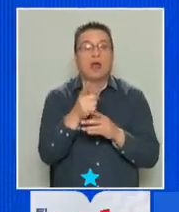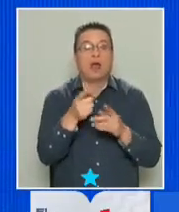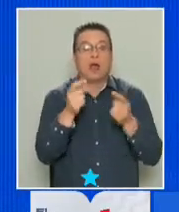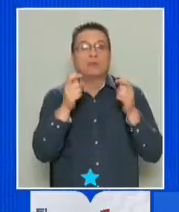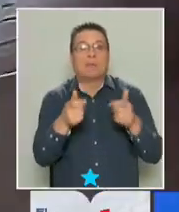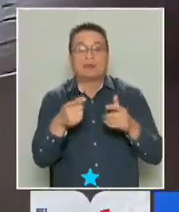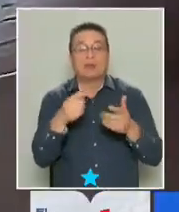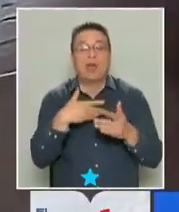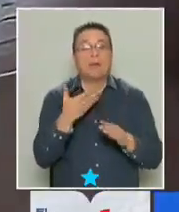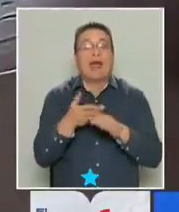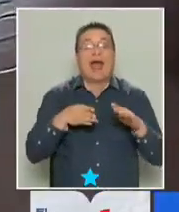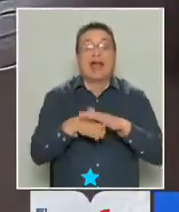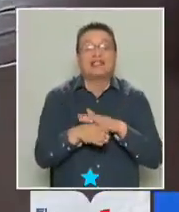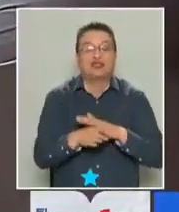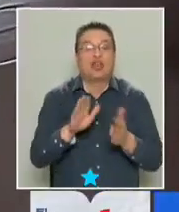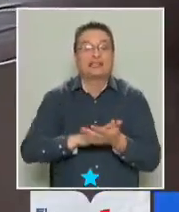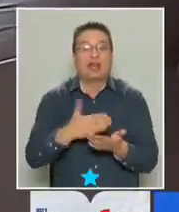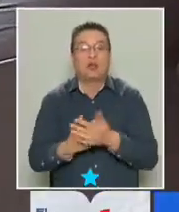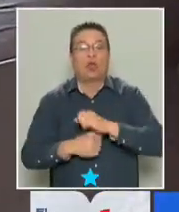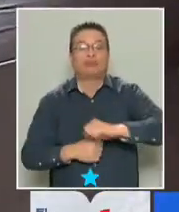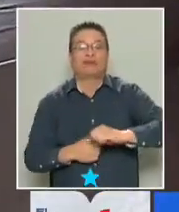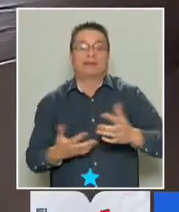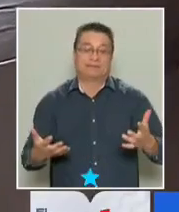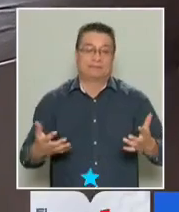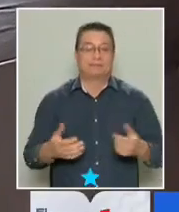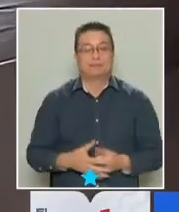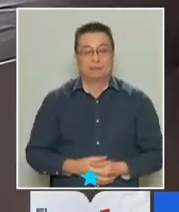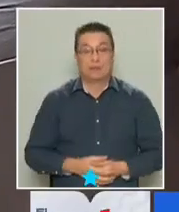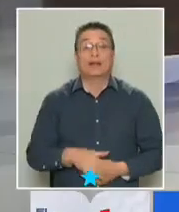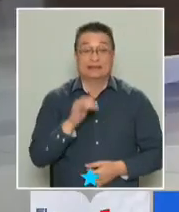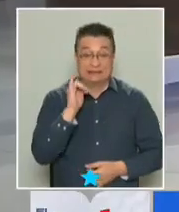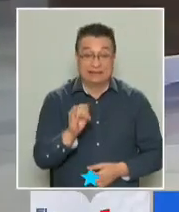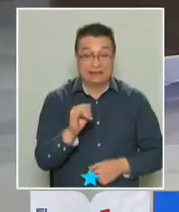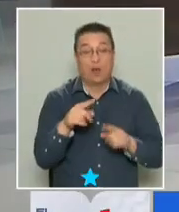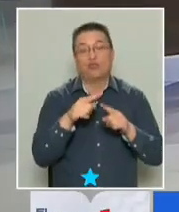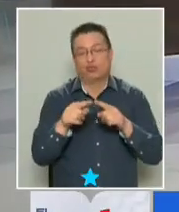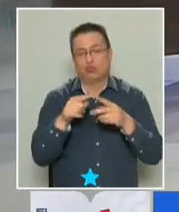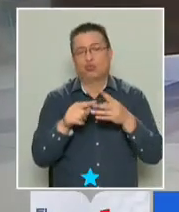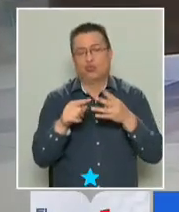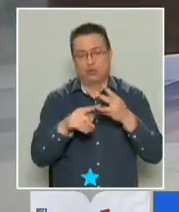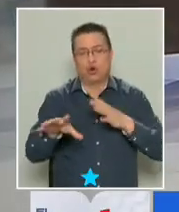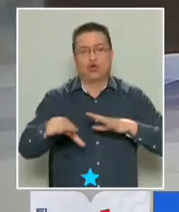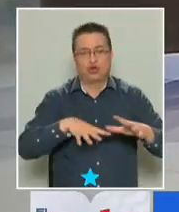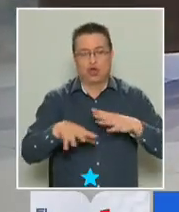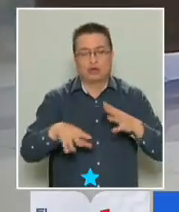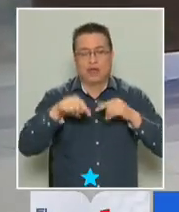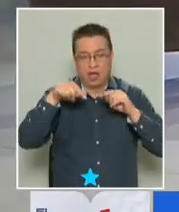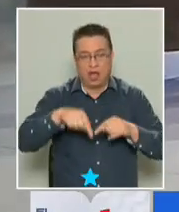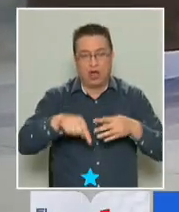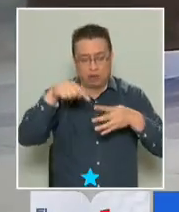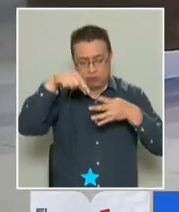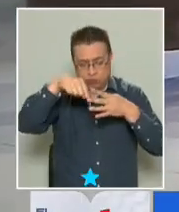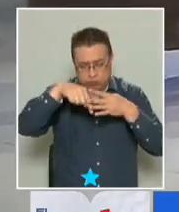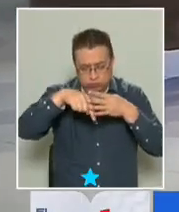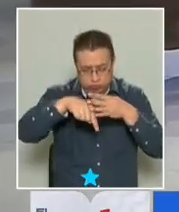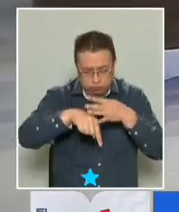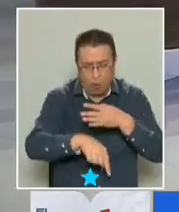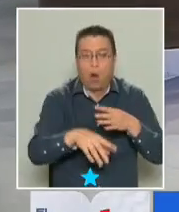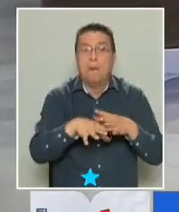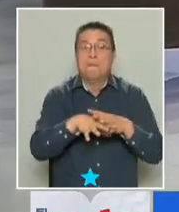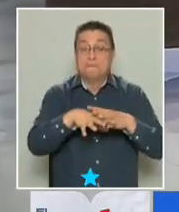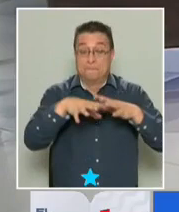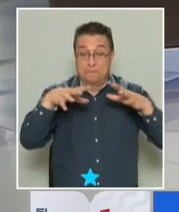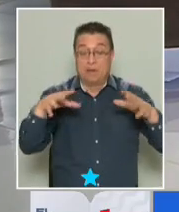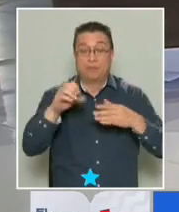acceso a la salud efectiva finalmente tomás si hay varias cosas yo creo que está aguantando como en el núcleo central de la